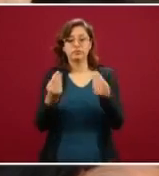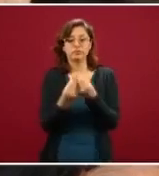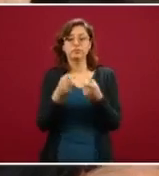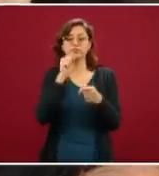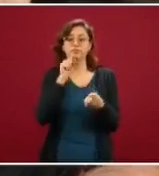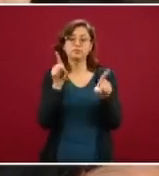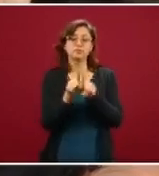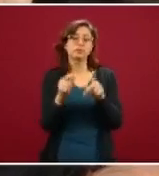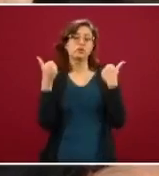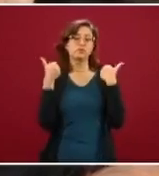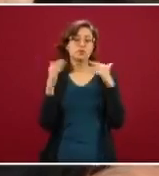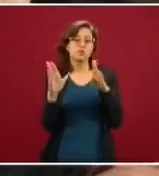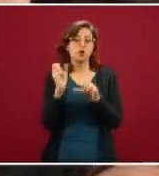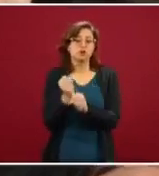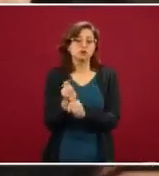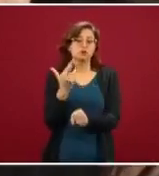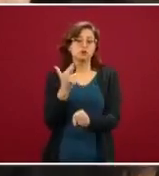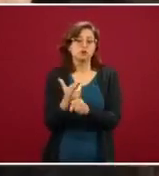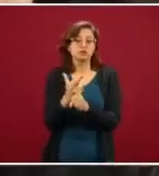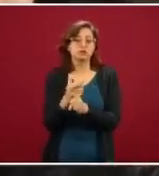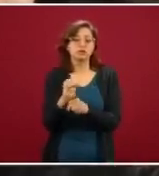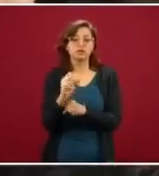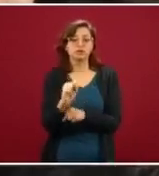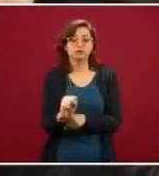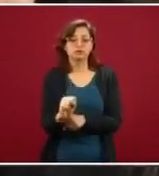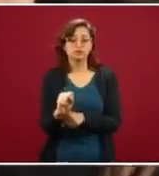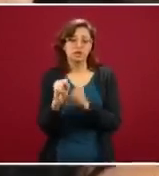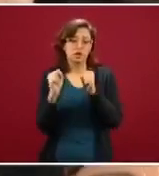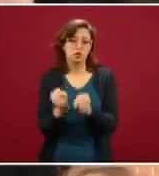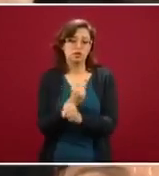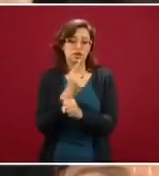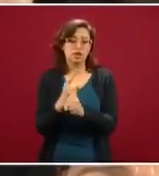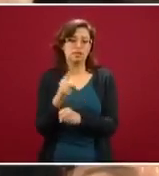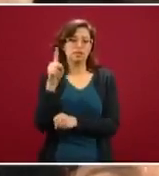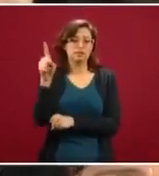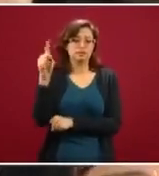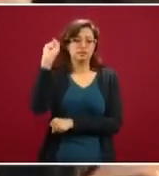fueron secretarios de seguridad en Sinaloa,